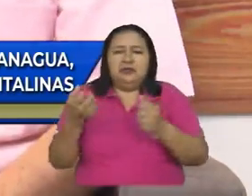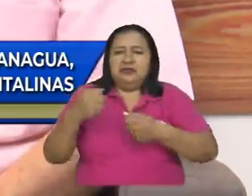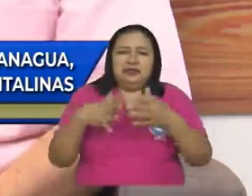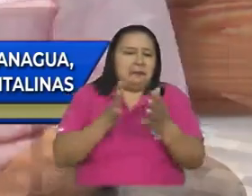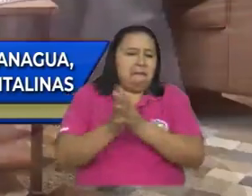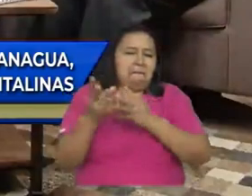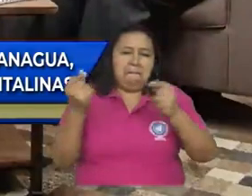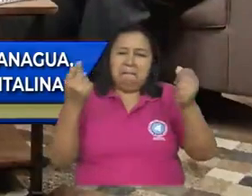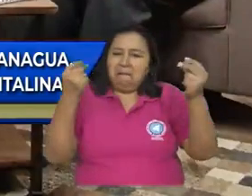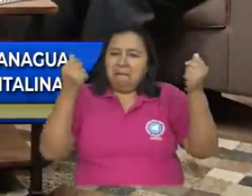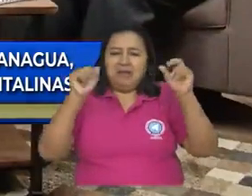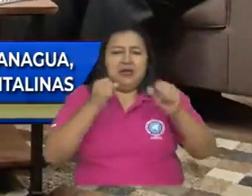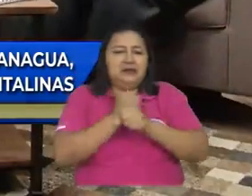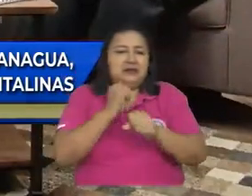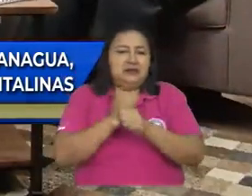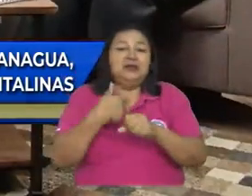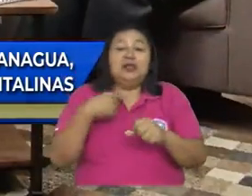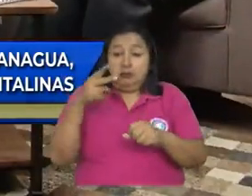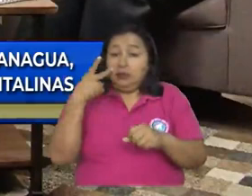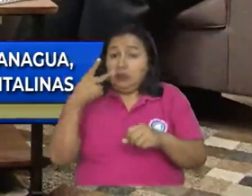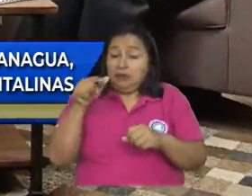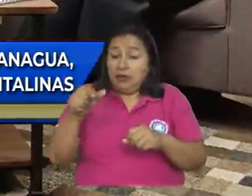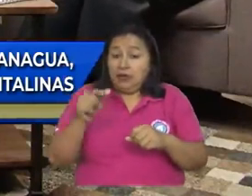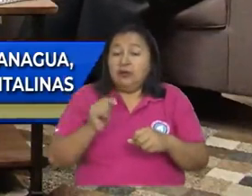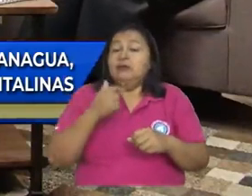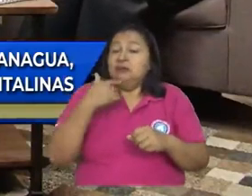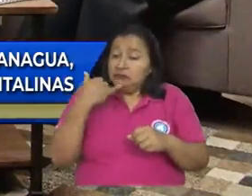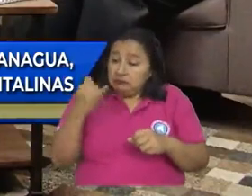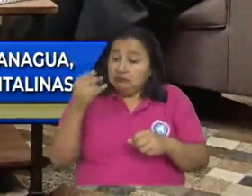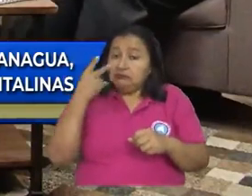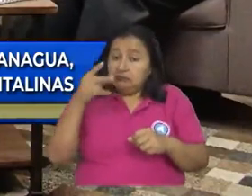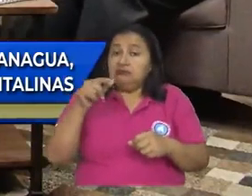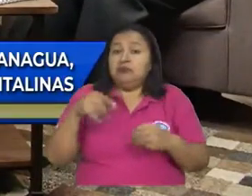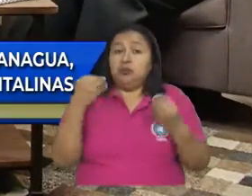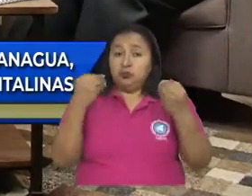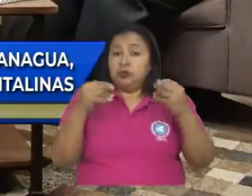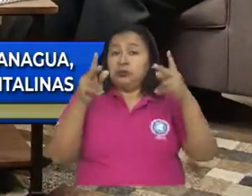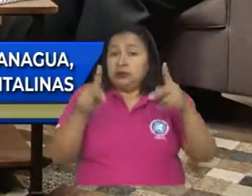eléctricos en ese aspecto. Y vos los ves ahí